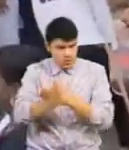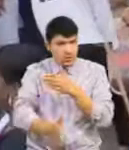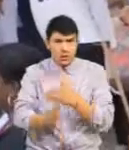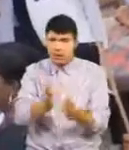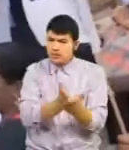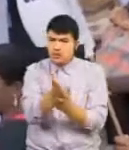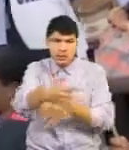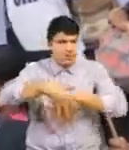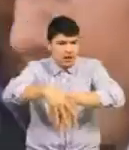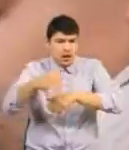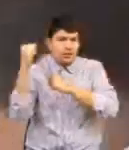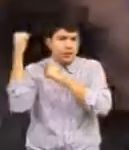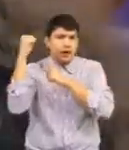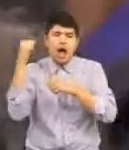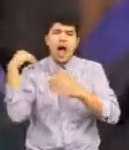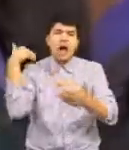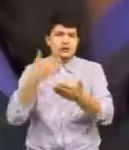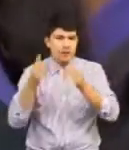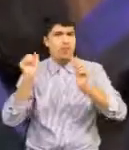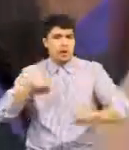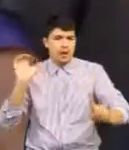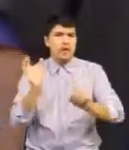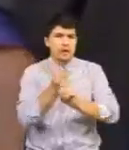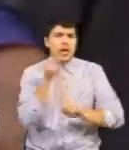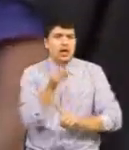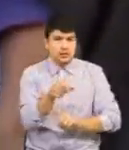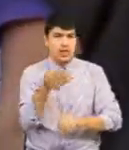sus protestas hasta lograr que este crimen sea considerado un caso de feminicidio.